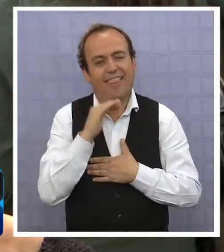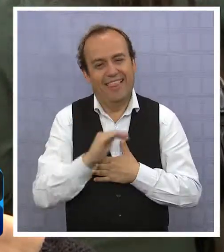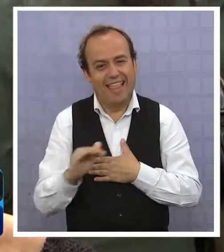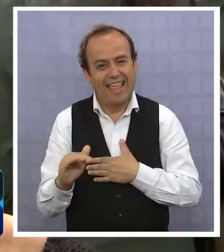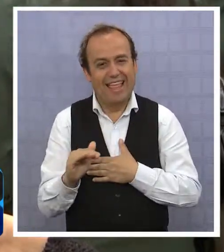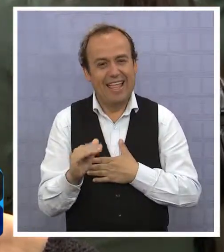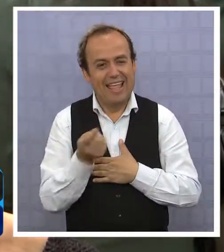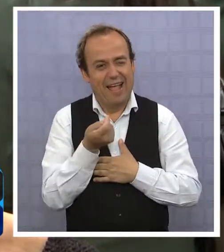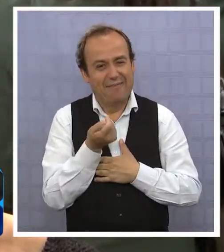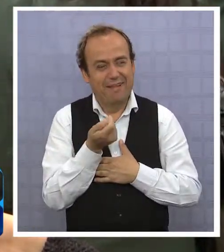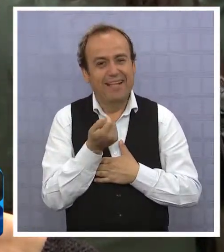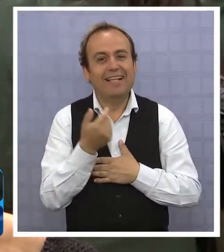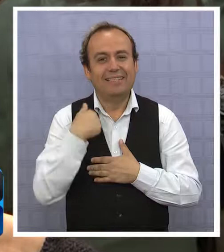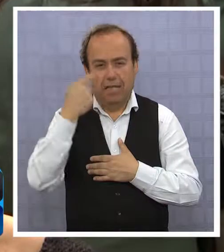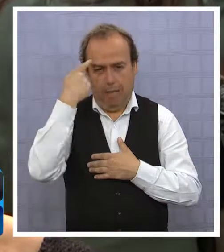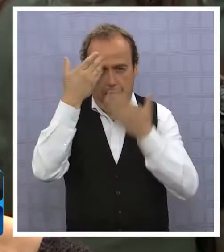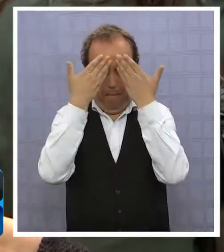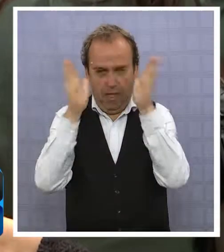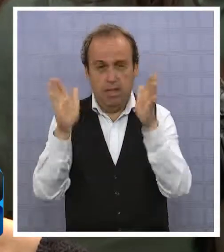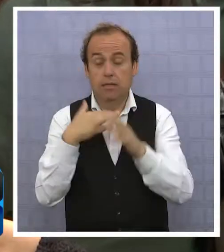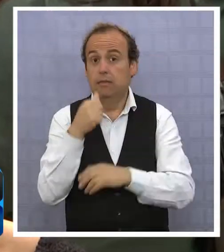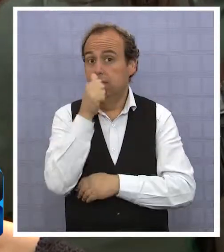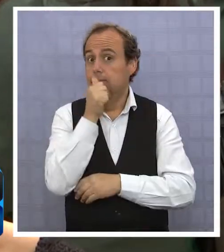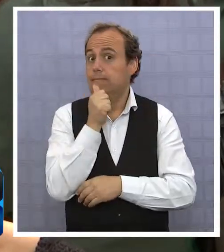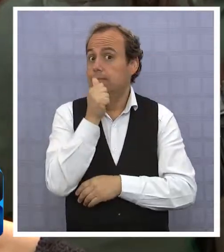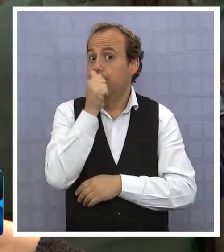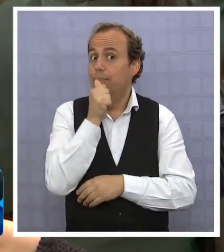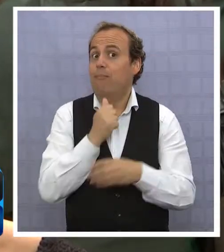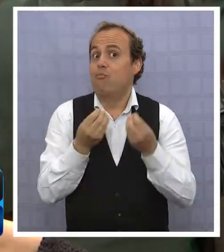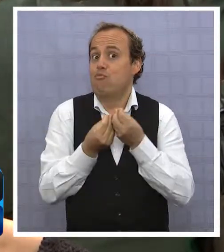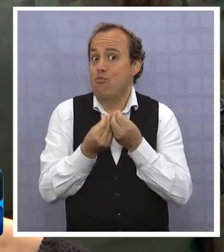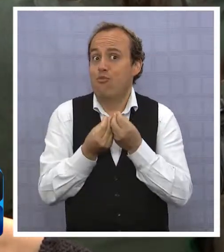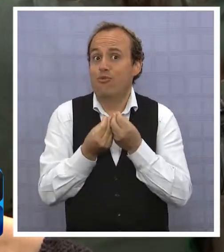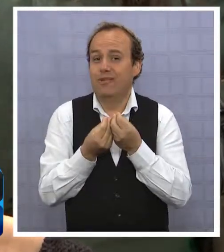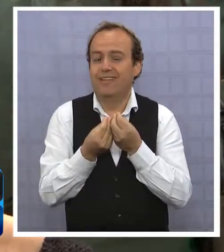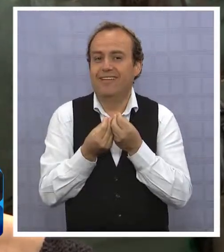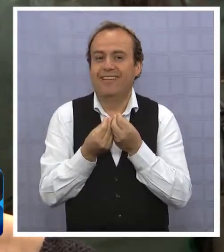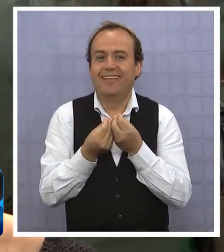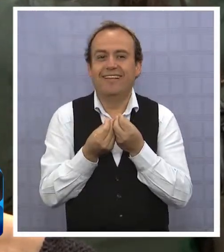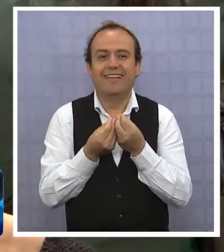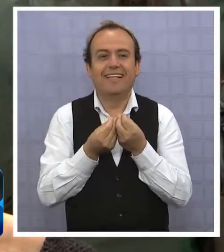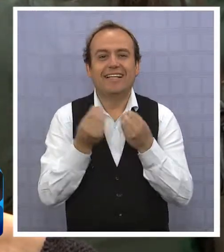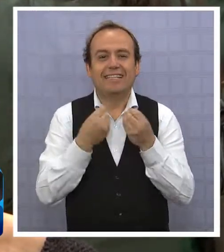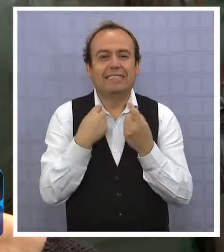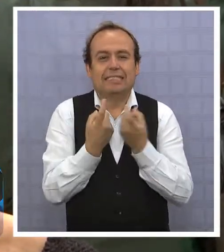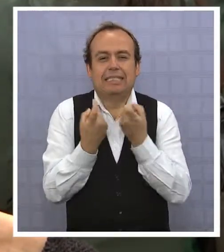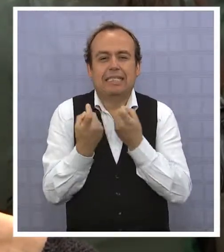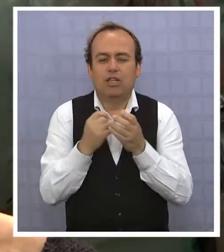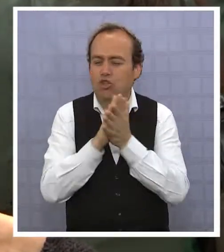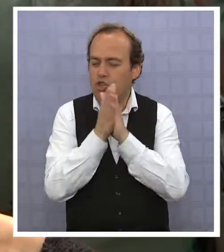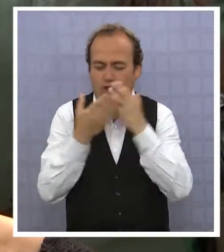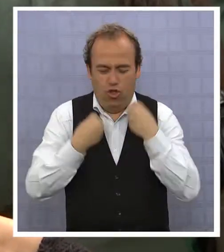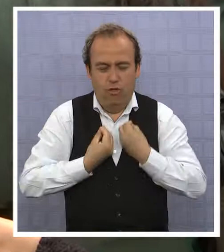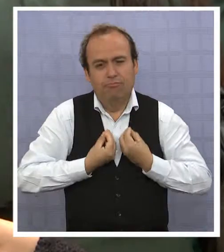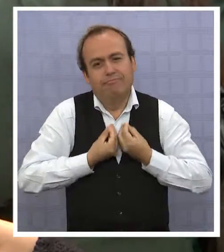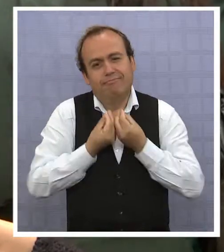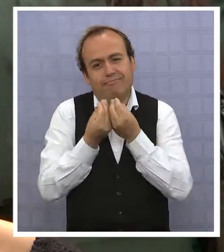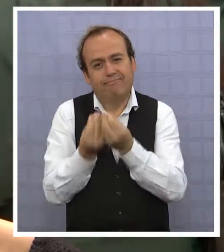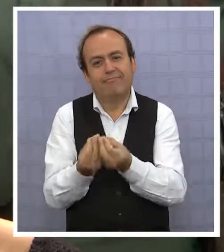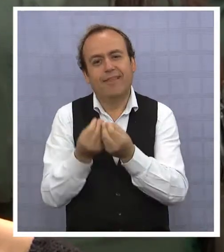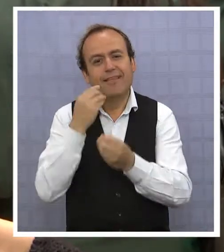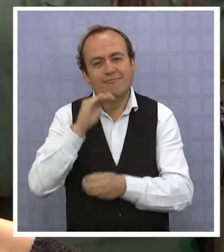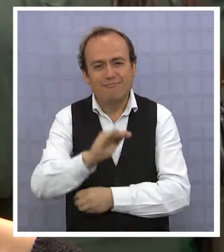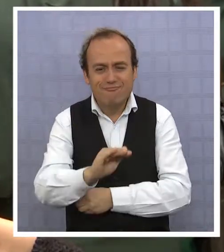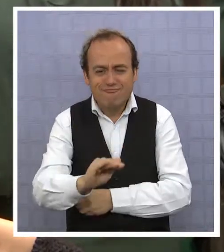con una mente muy abierta, mucha paciencia y con la necesidad de poder entregar todo lo que nosotros tenemos y educar